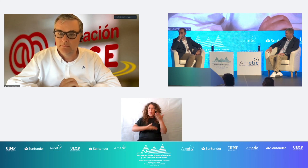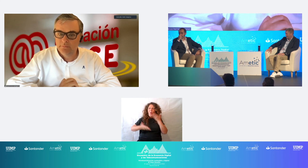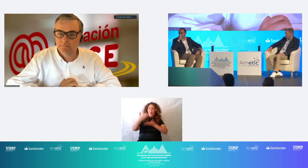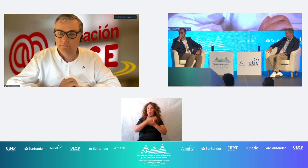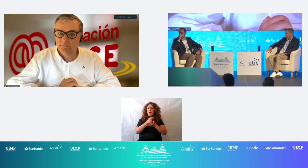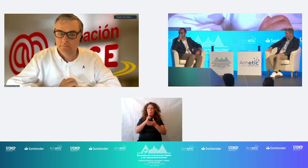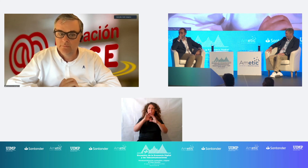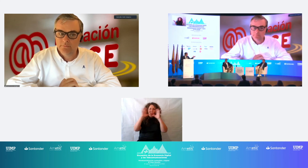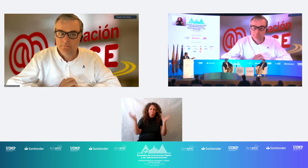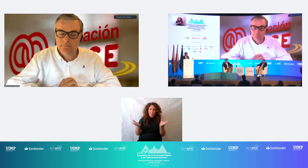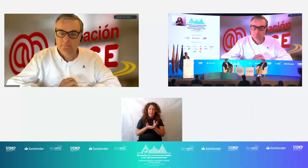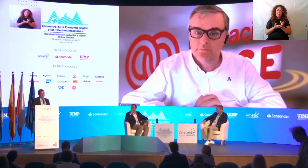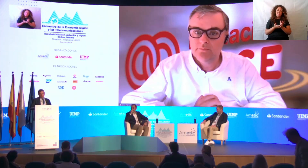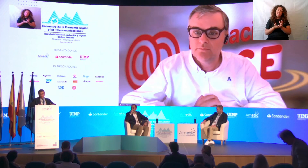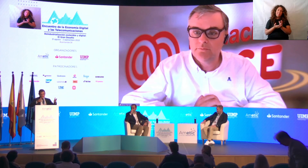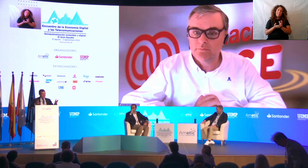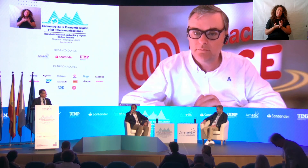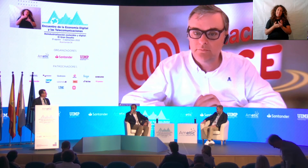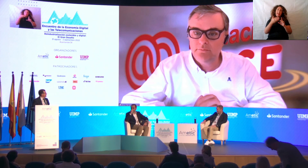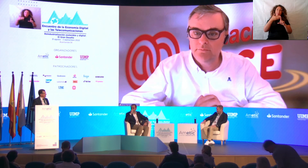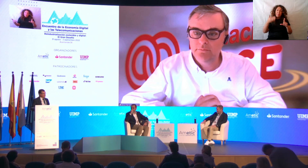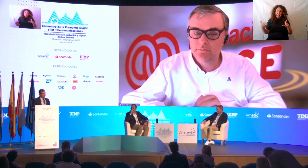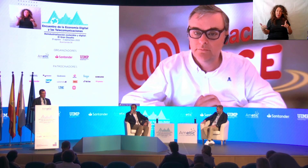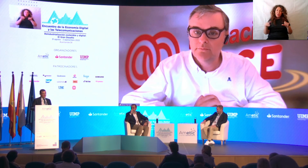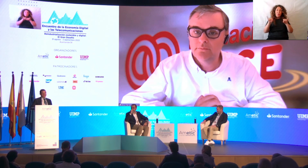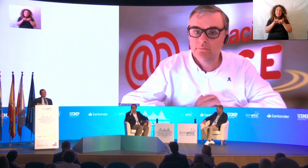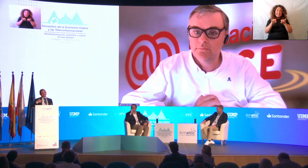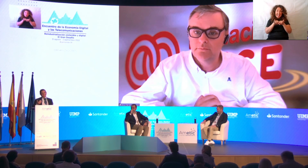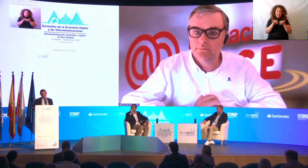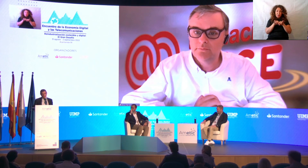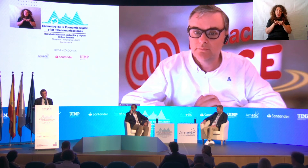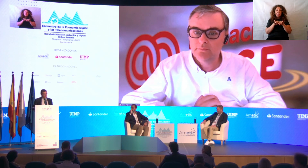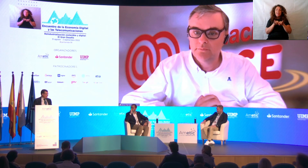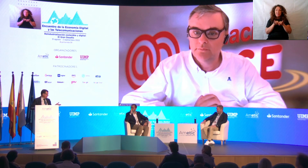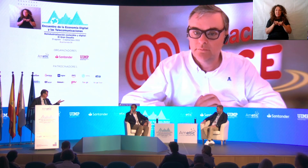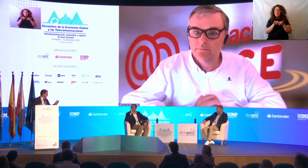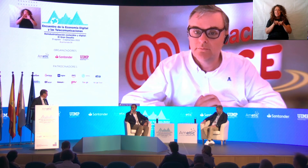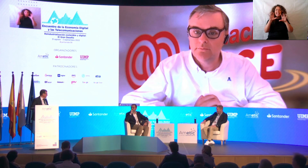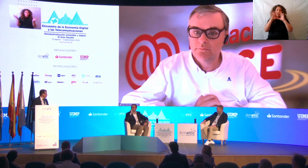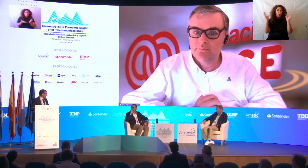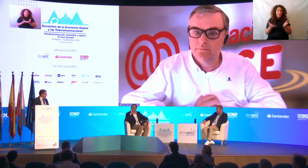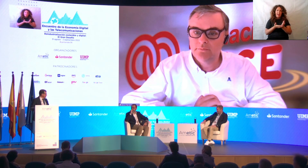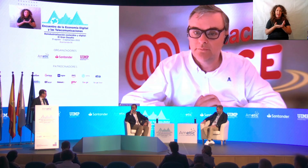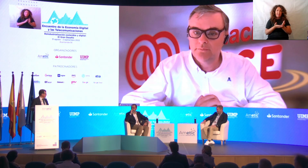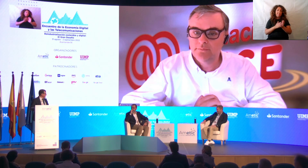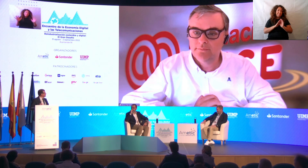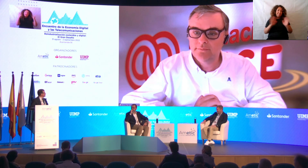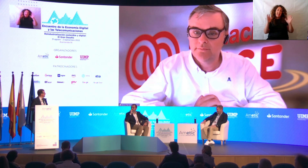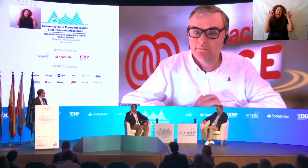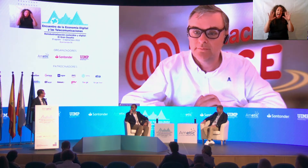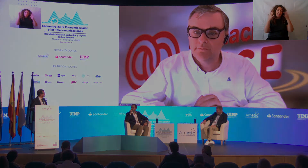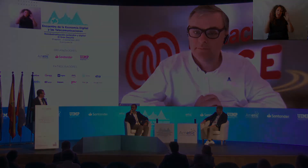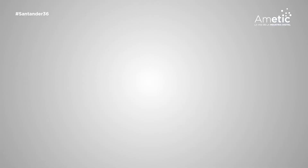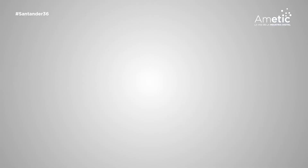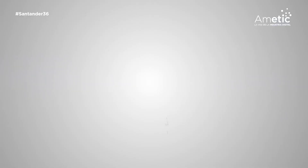desarrollo que está haciendo microsoft samsung y todas las empresa colaboran con la fundación once es a nivel mundial con lo cual nada un aplauso para vosotros y seguimos con